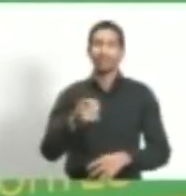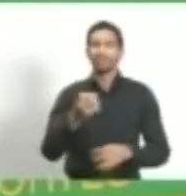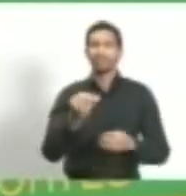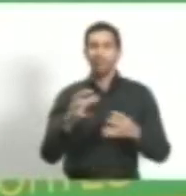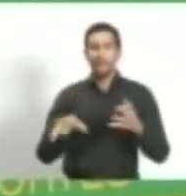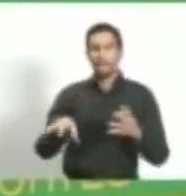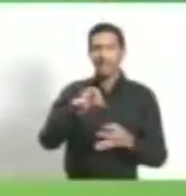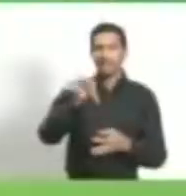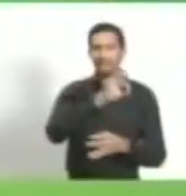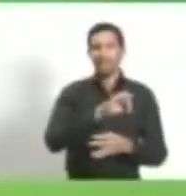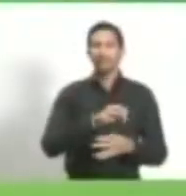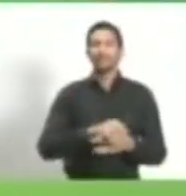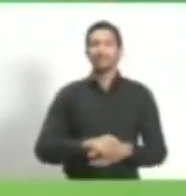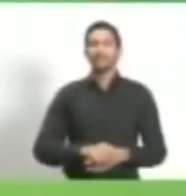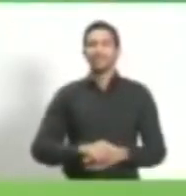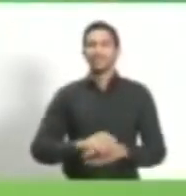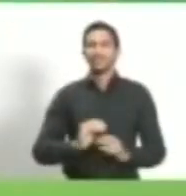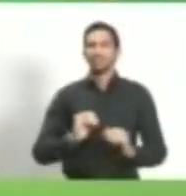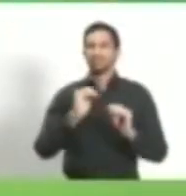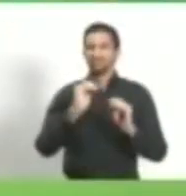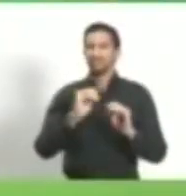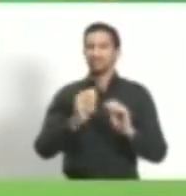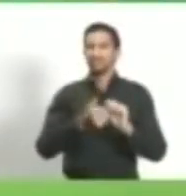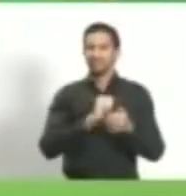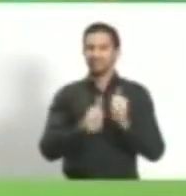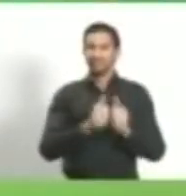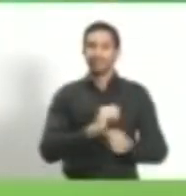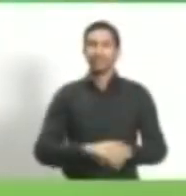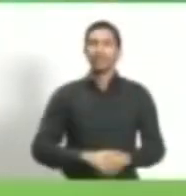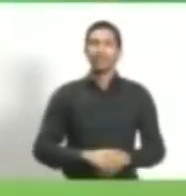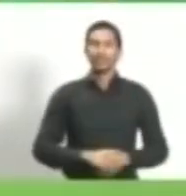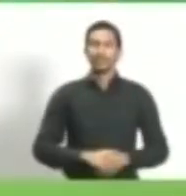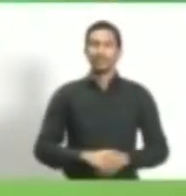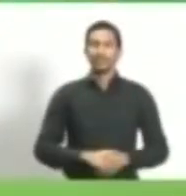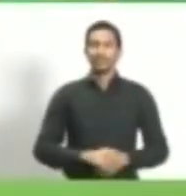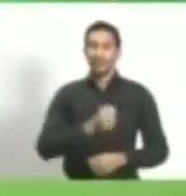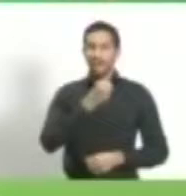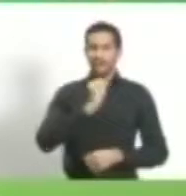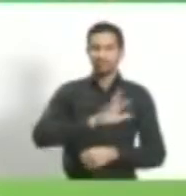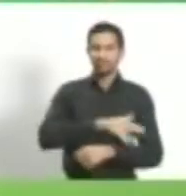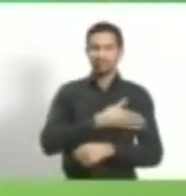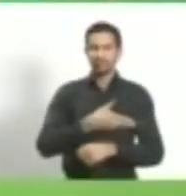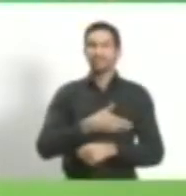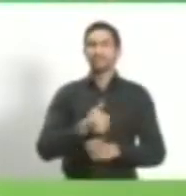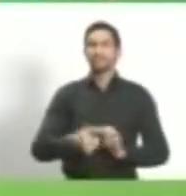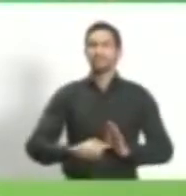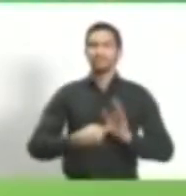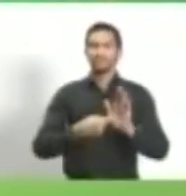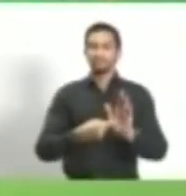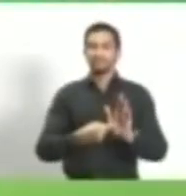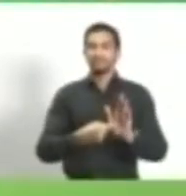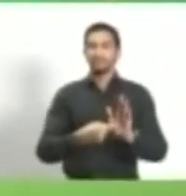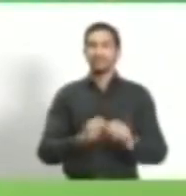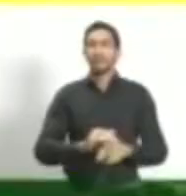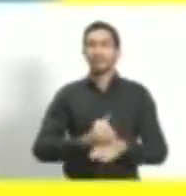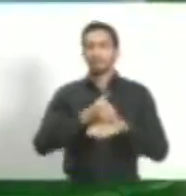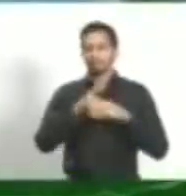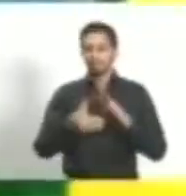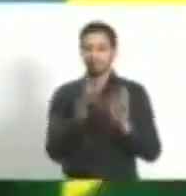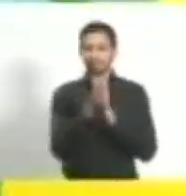Carpa. El baranuero Faru promociona la versión champeta de la canción Así Fue de Juan Gabriel. Ya nos vemos.